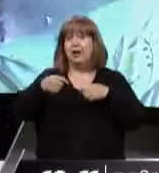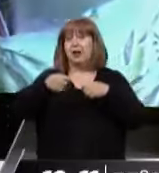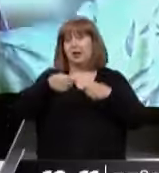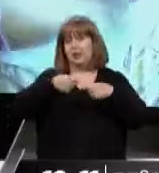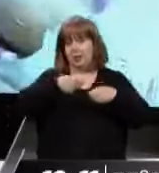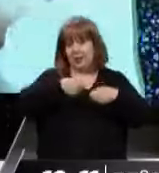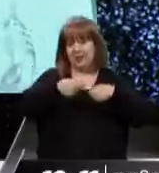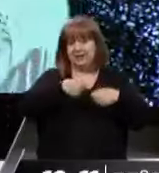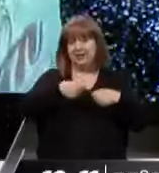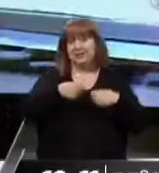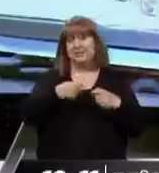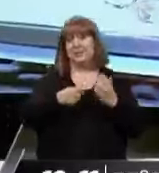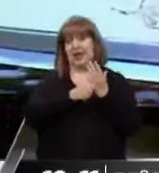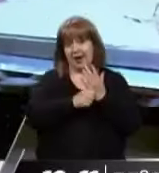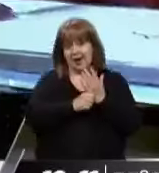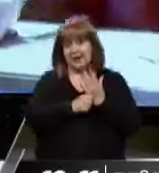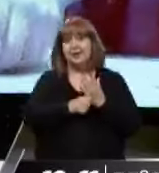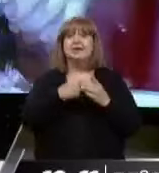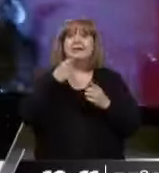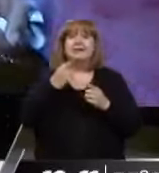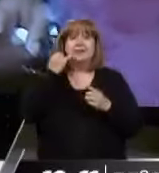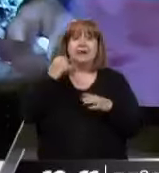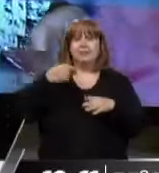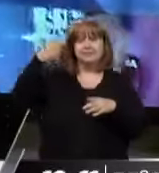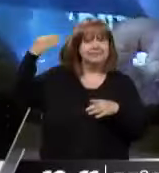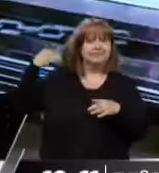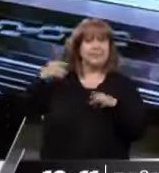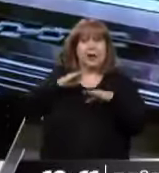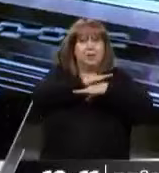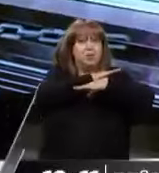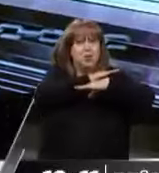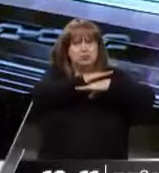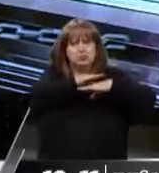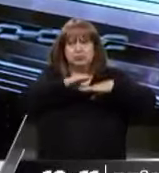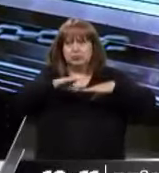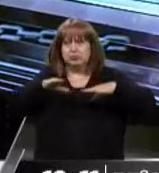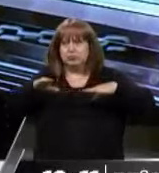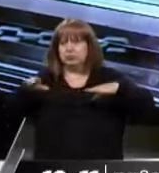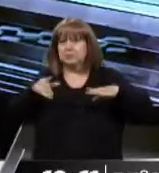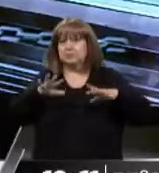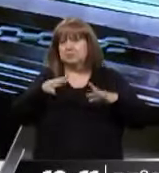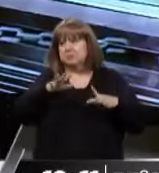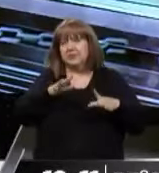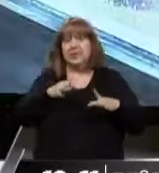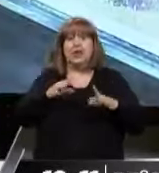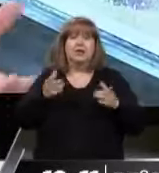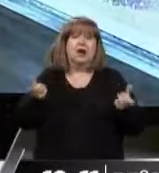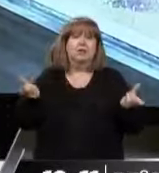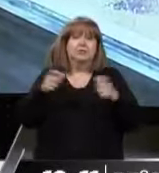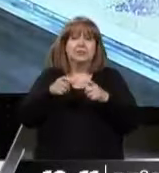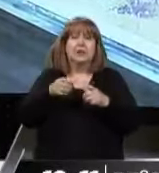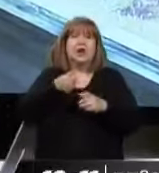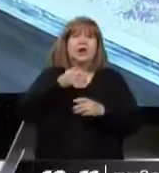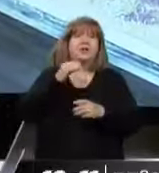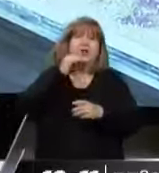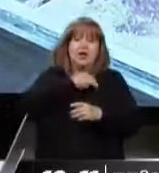sí, porque decían, hasta acá en este último tiempo no se había movido el precio de la carne, y en una juntada decían, miren, traigan el vino y